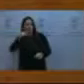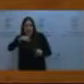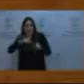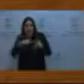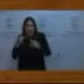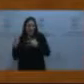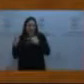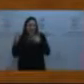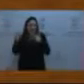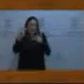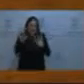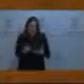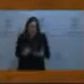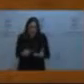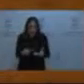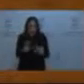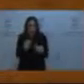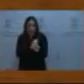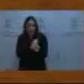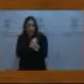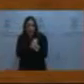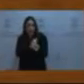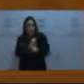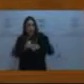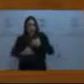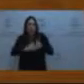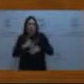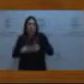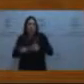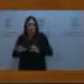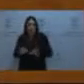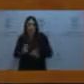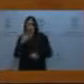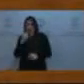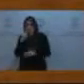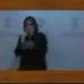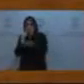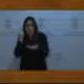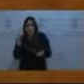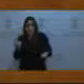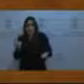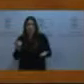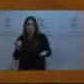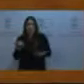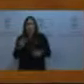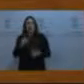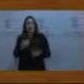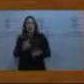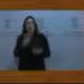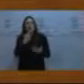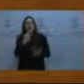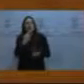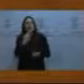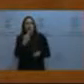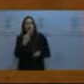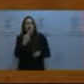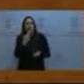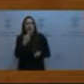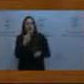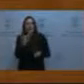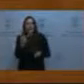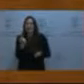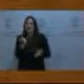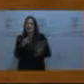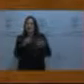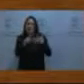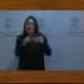esperando procesos de adopción en países como China, y hacían especial hincapié en que tenía que haber transparencia en todo